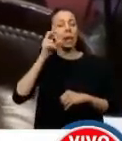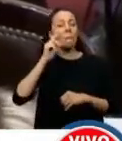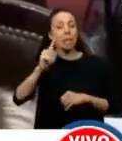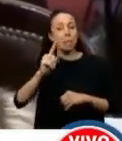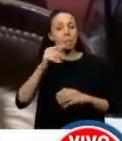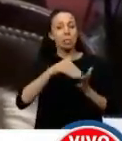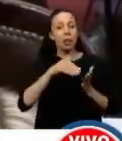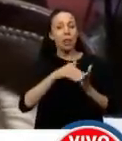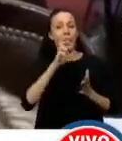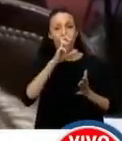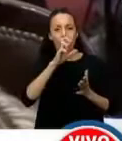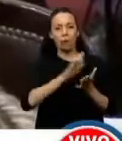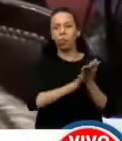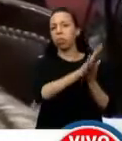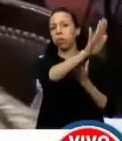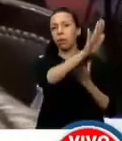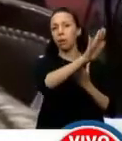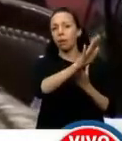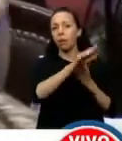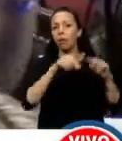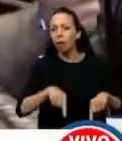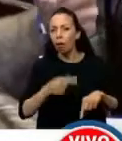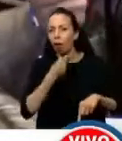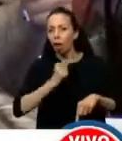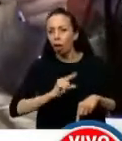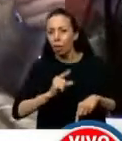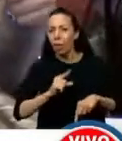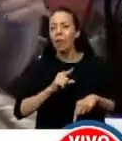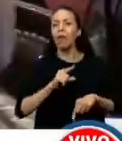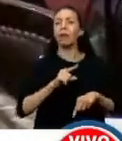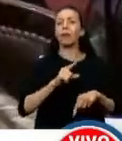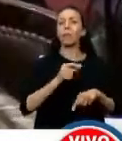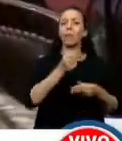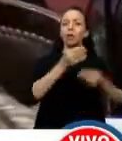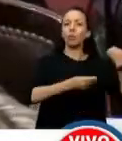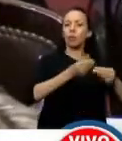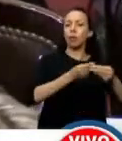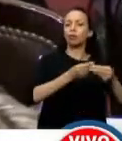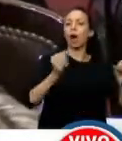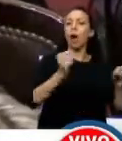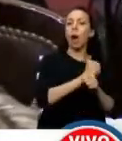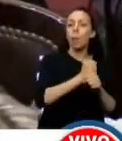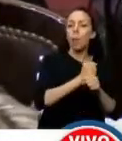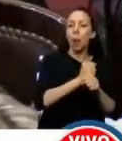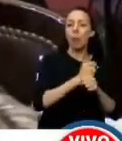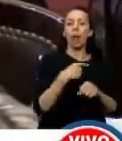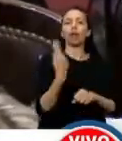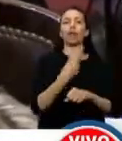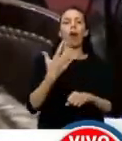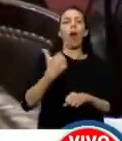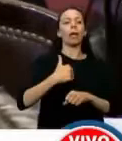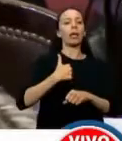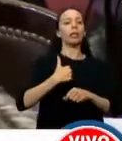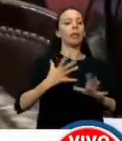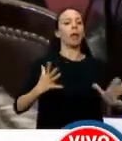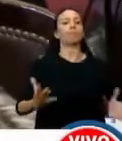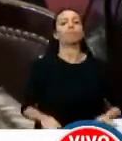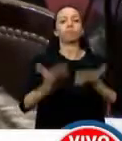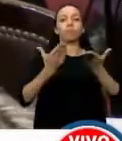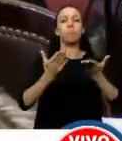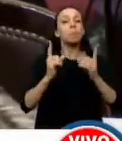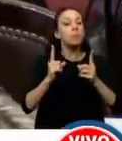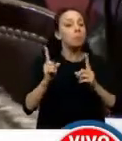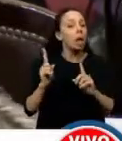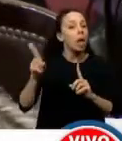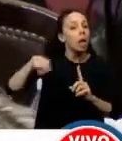quisimos acompañar ese proceso para poder llegar a un acuerdo en mejores condiciones, que no se haya podido escuchar otra vez, pero